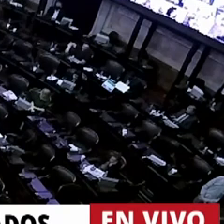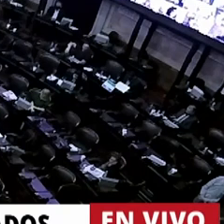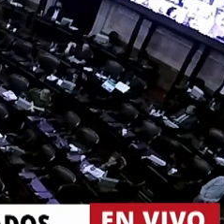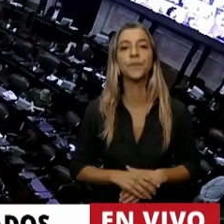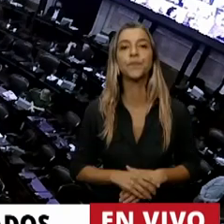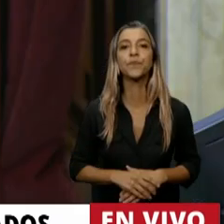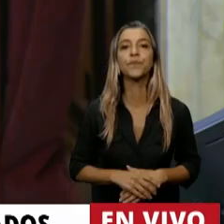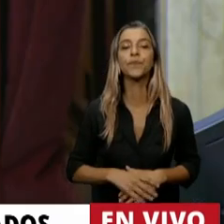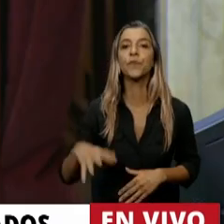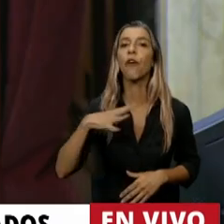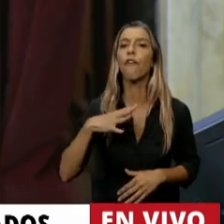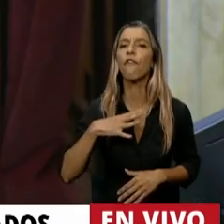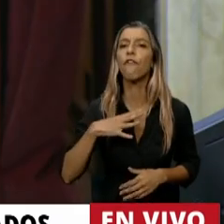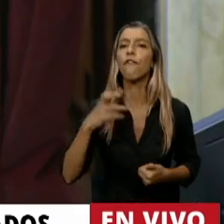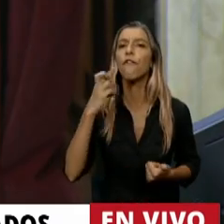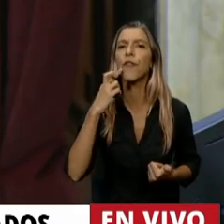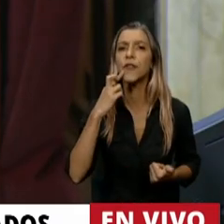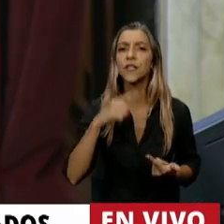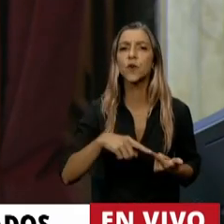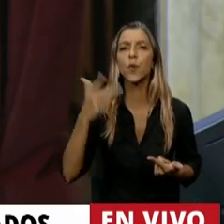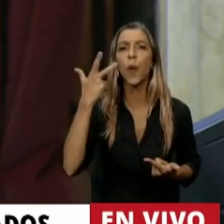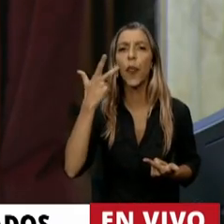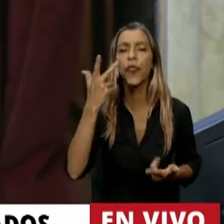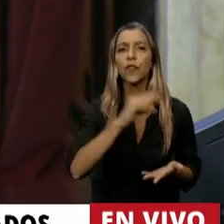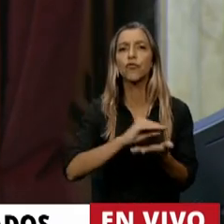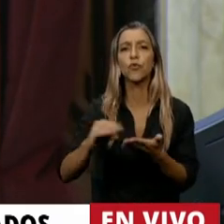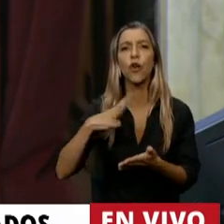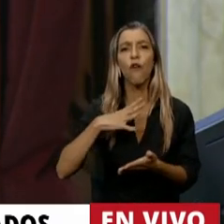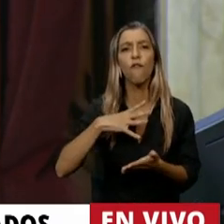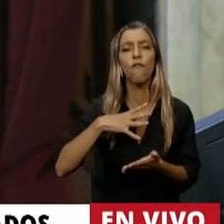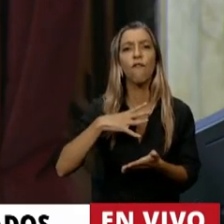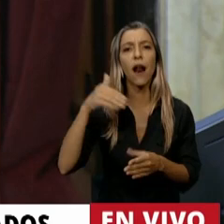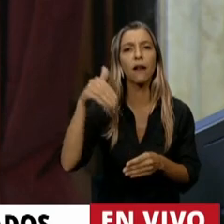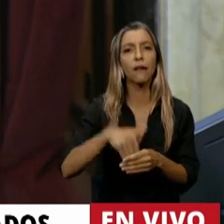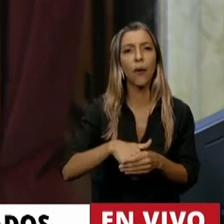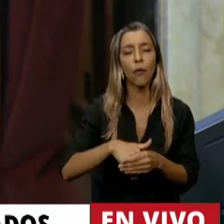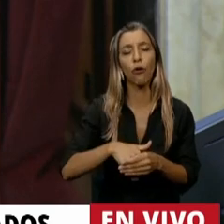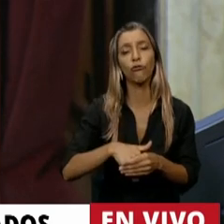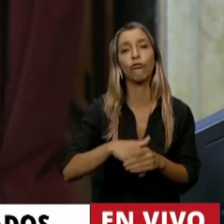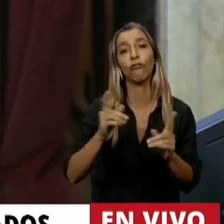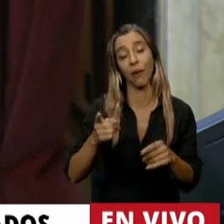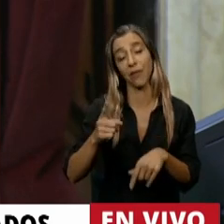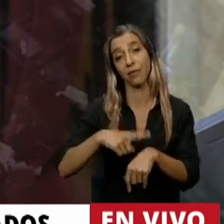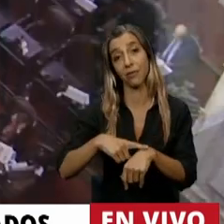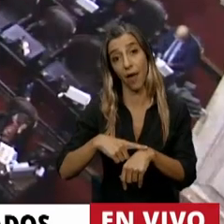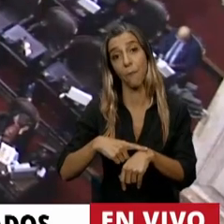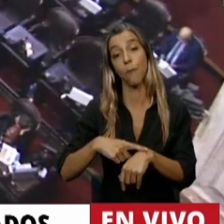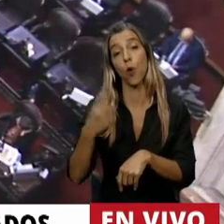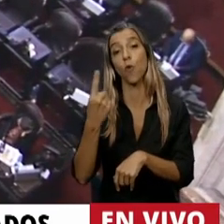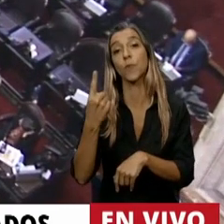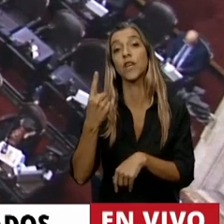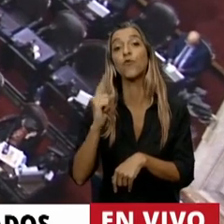Quedan todavía sin votar 19, 18 señores diputados y falta un minuto 13, diputado Ritondo.